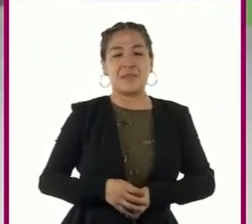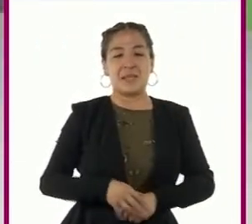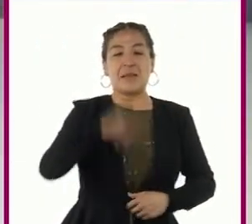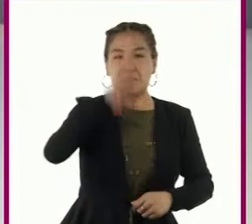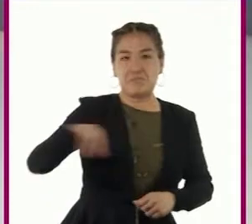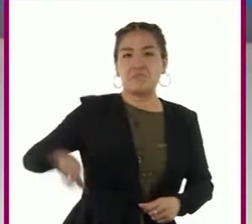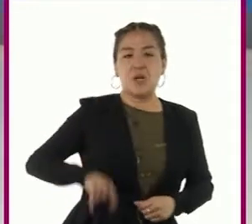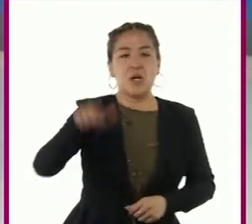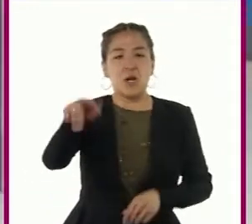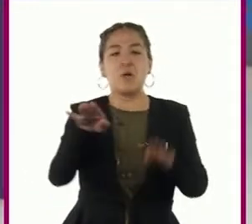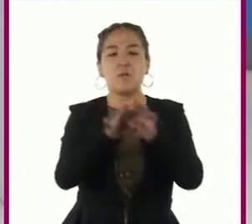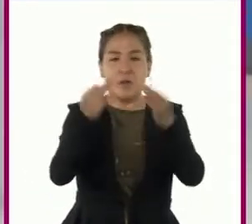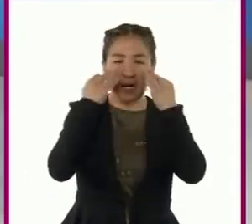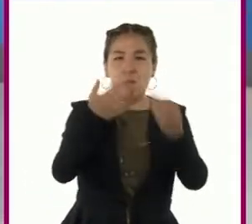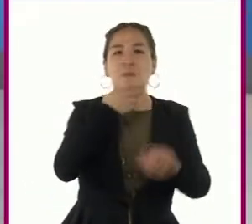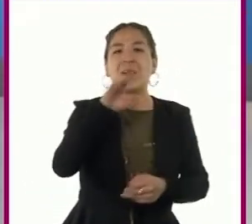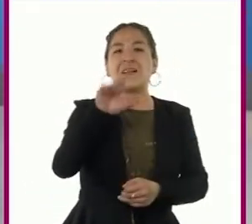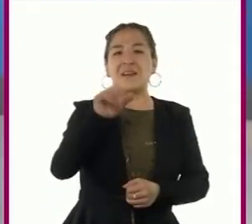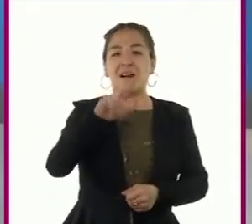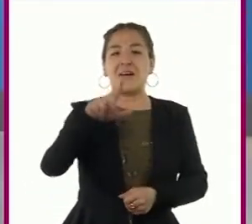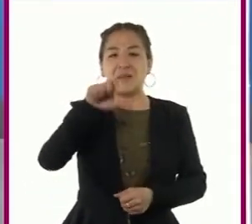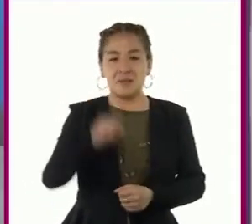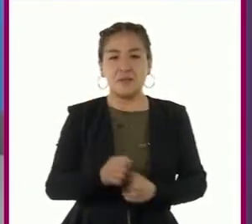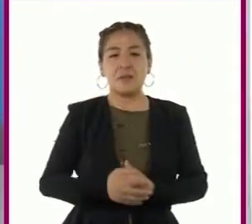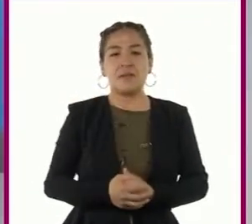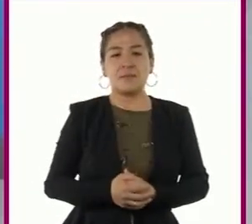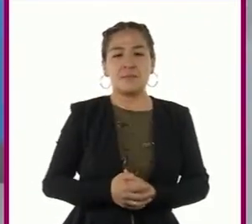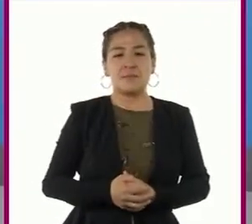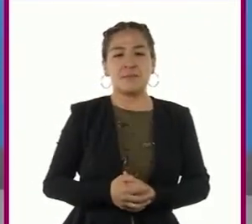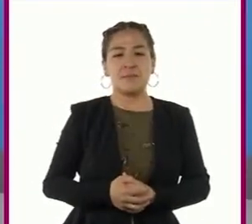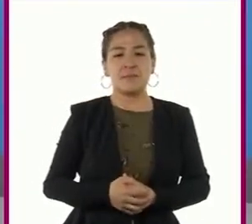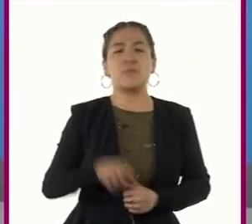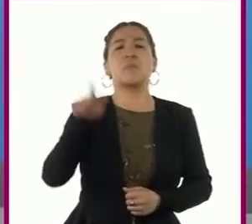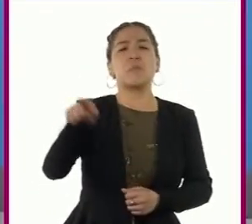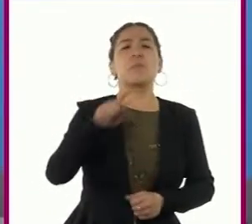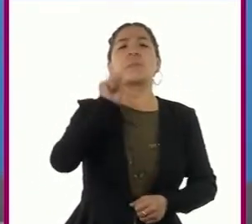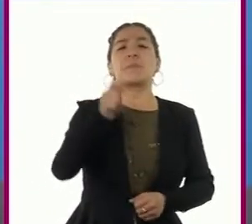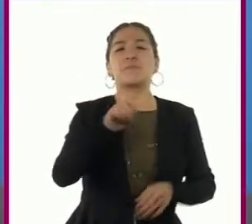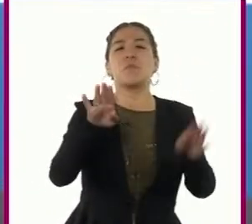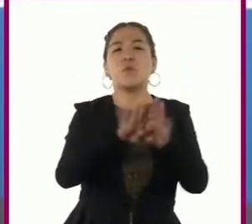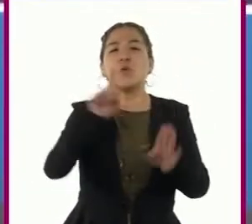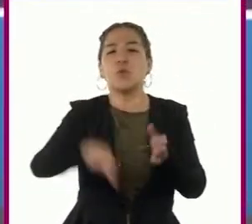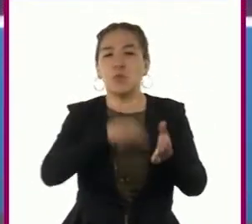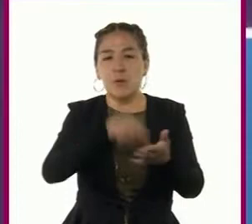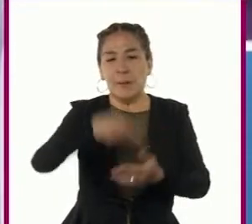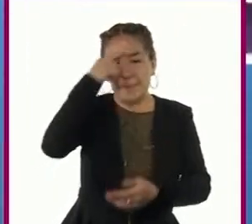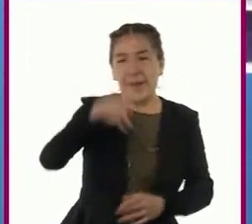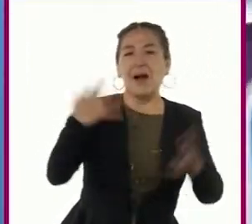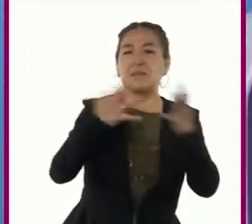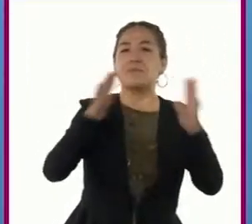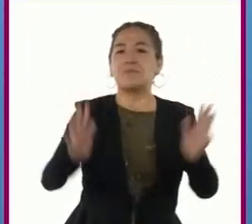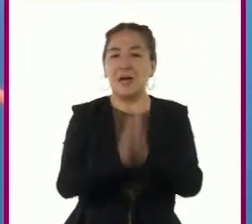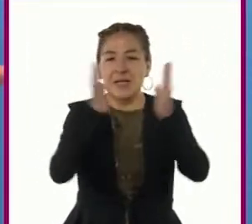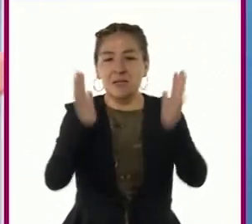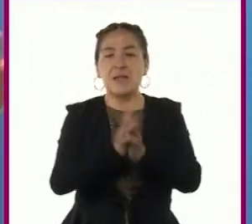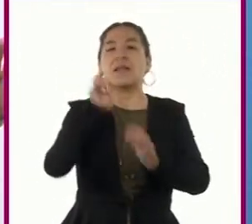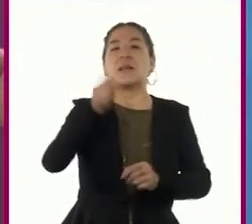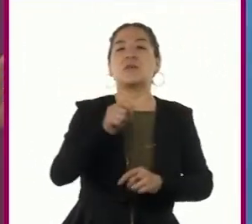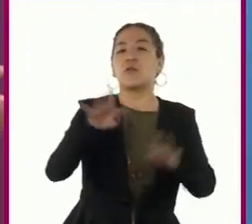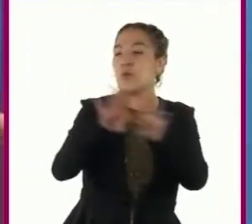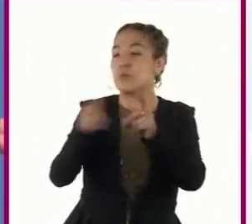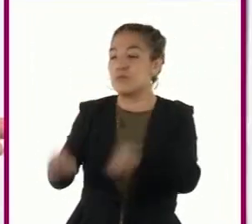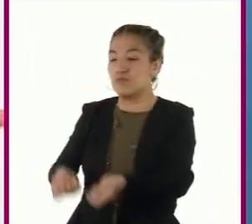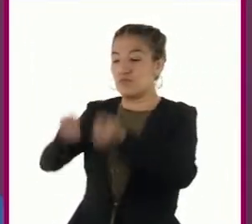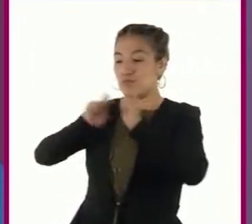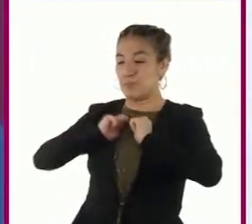Interesante el testimonio de Carlos Gutiérrez, ¿no lo creen? Él buscó un espacio para participar en nombre de la